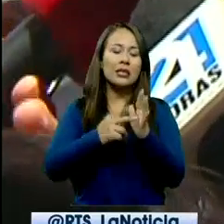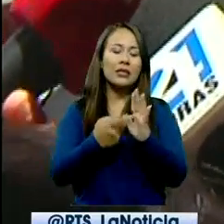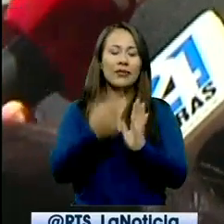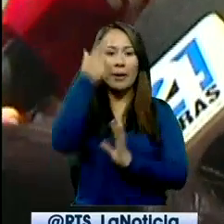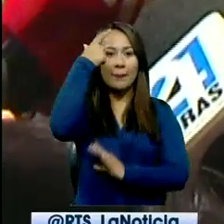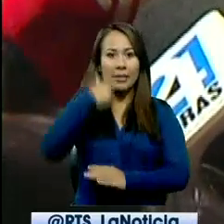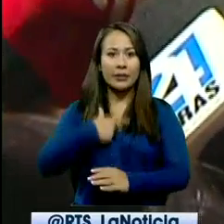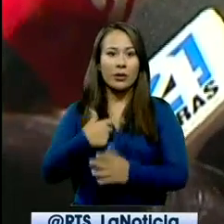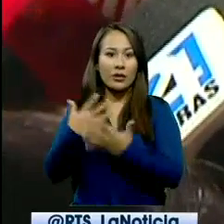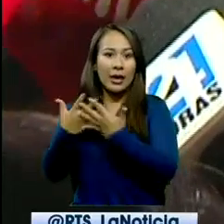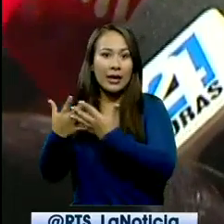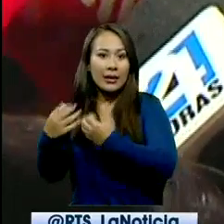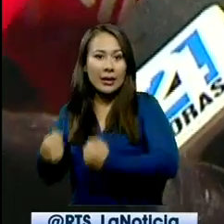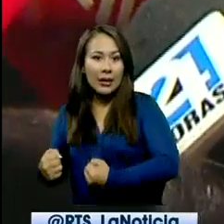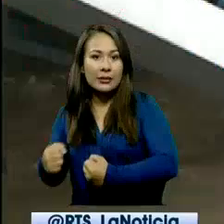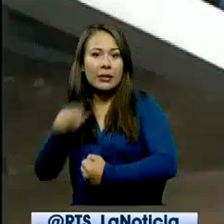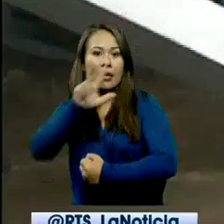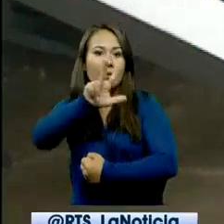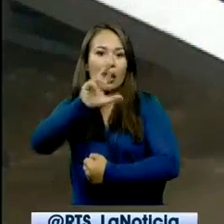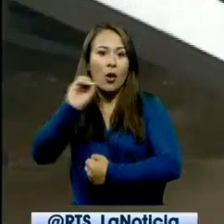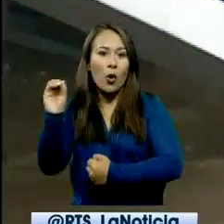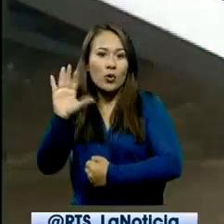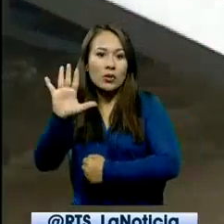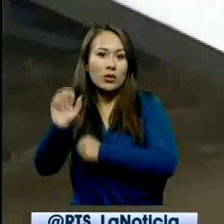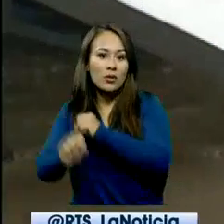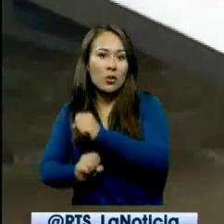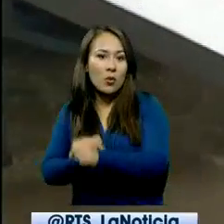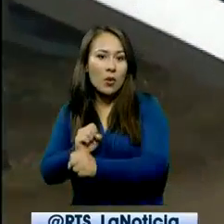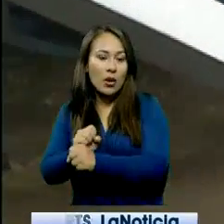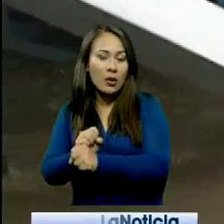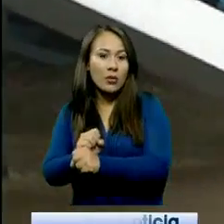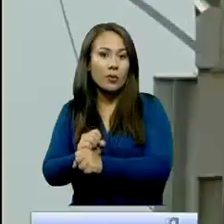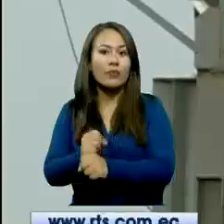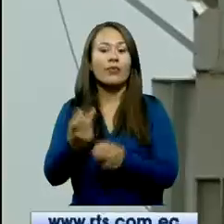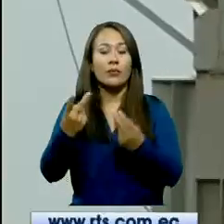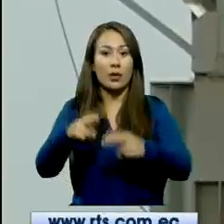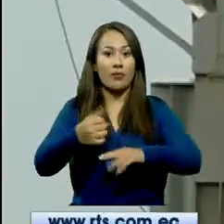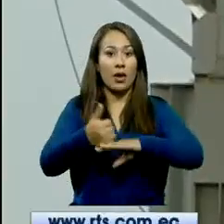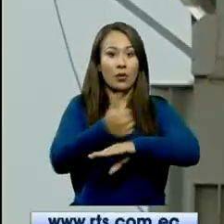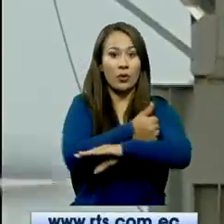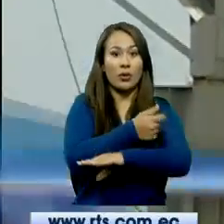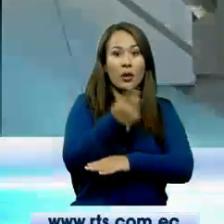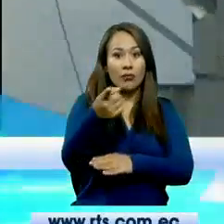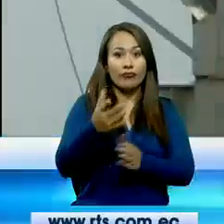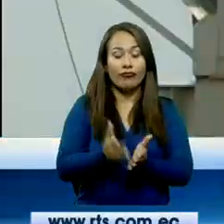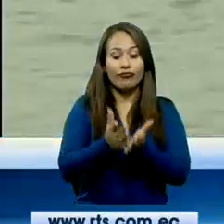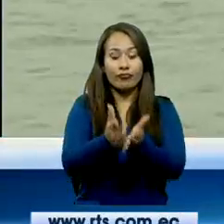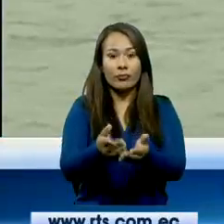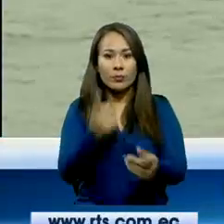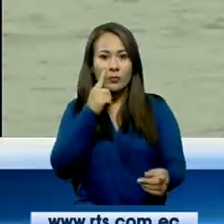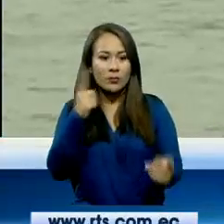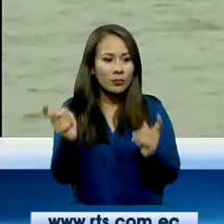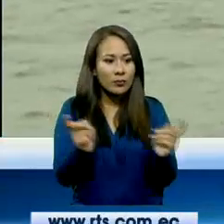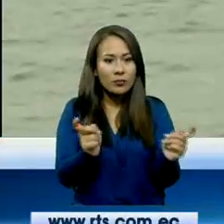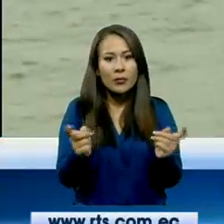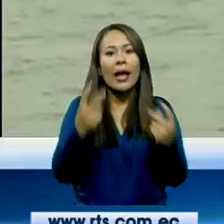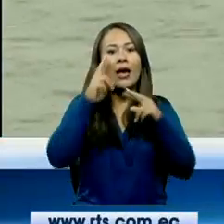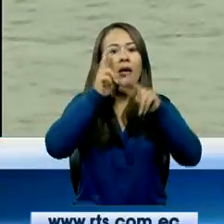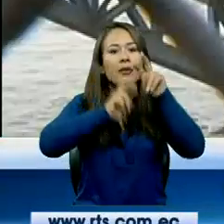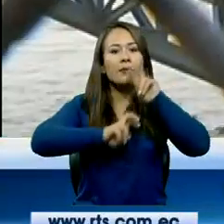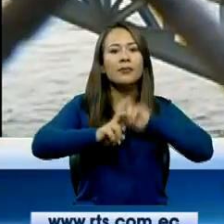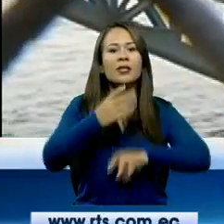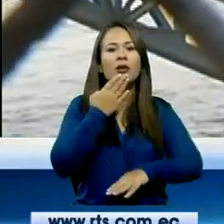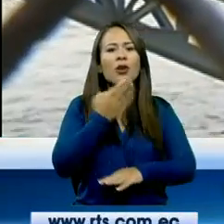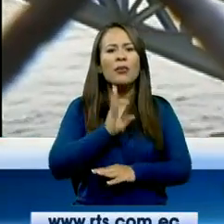libertad de 3 a 5 años. Asimismo, las autoridades marítimas iniciaron un proceso administrativo para investigar el